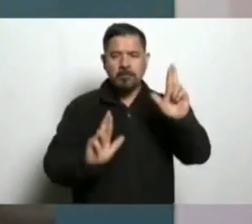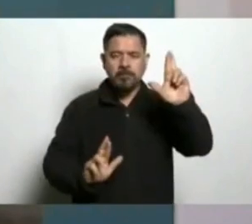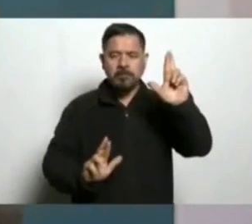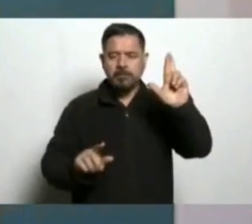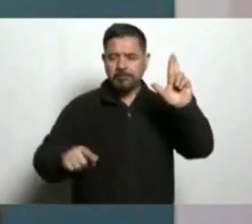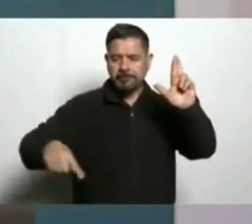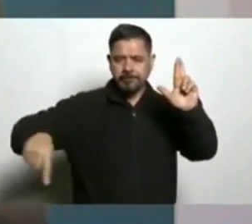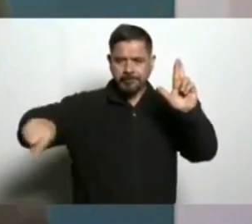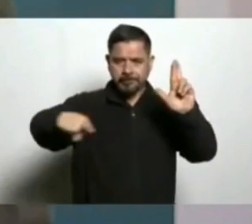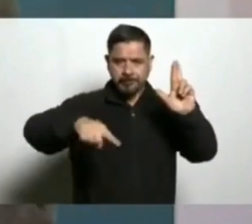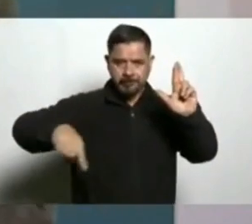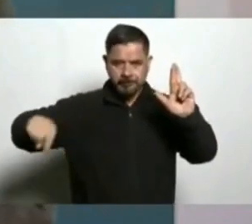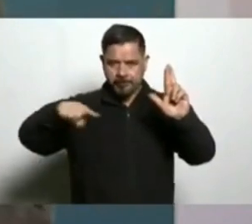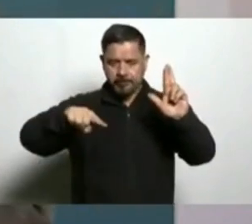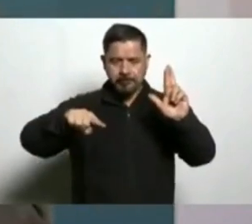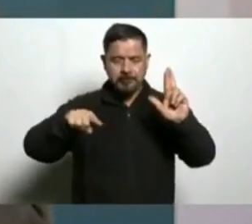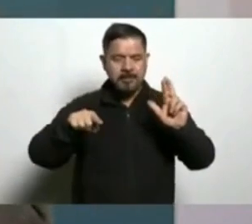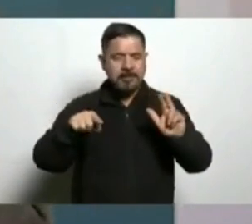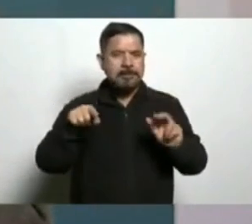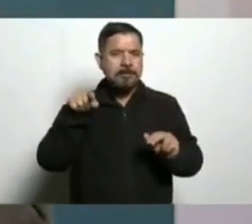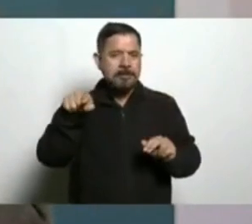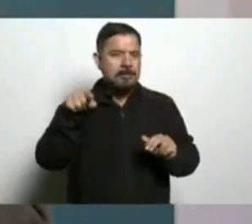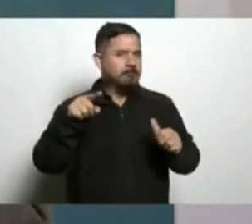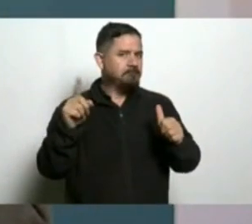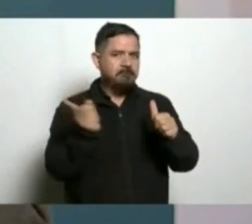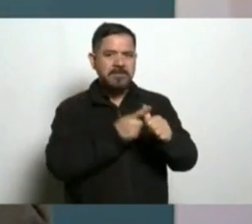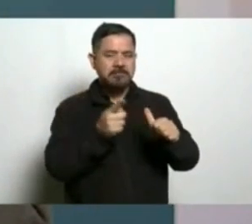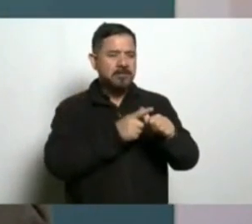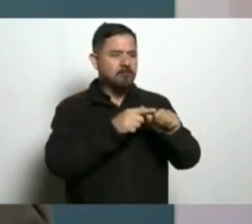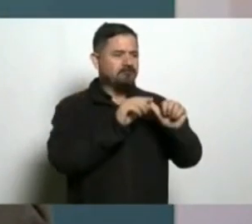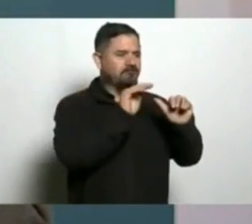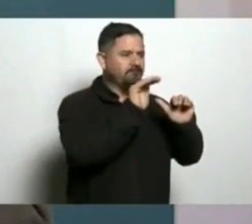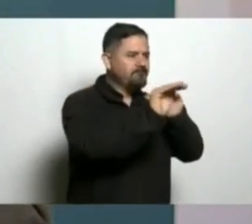que empezaron a hacer conciencia